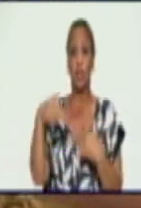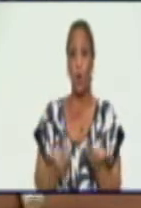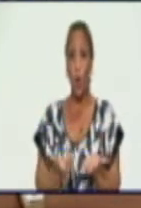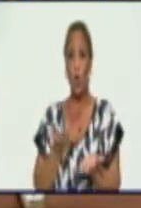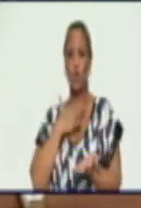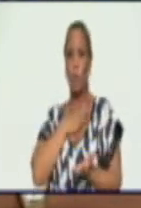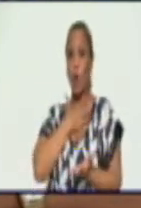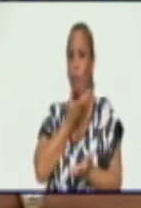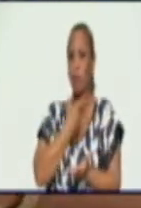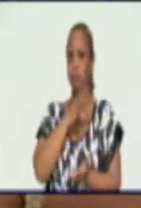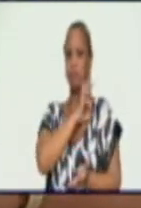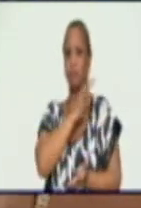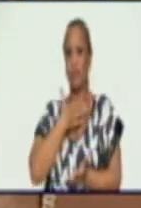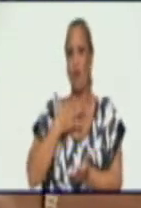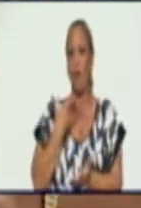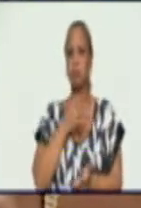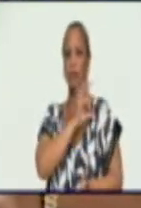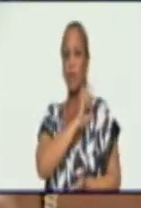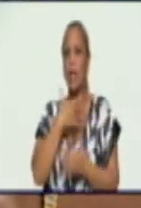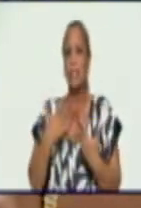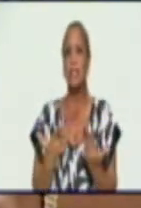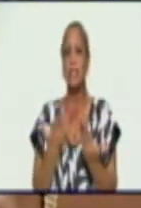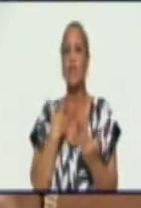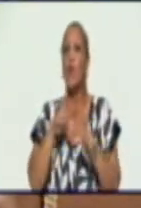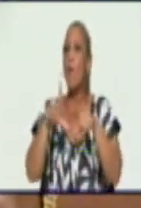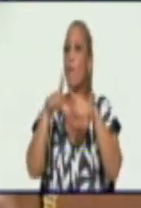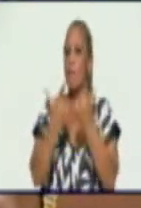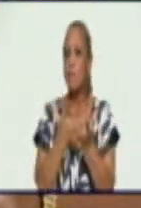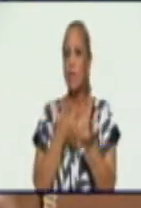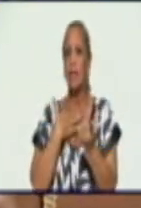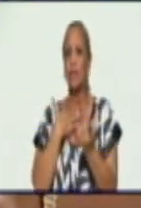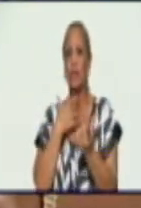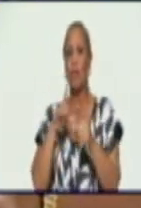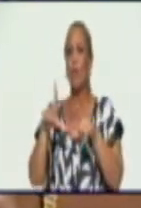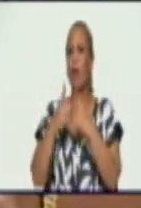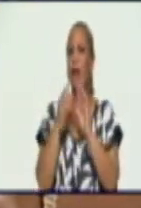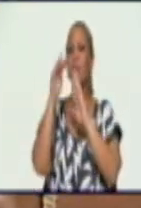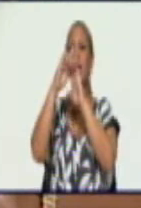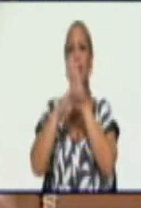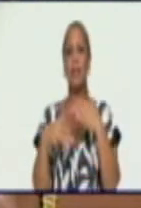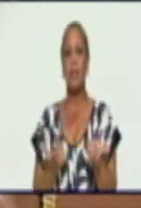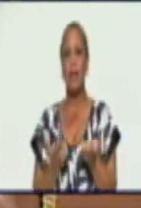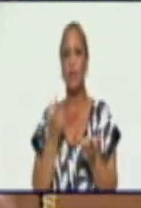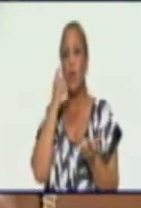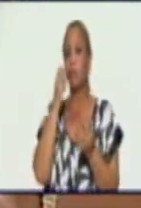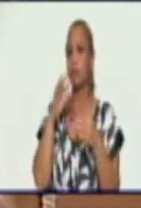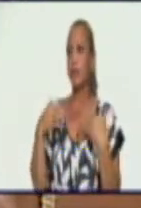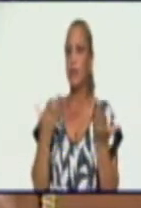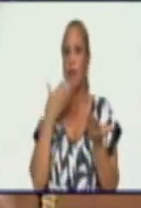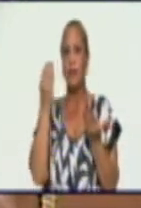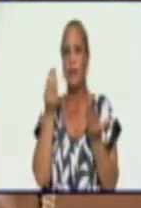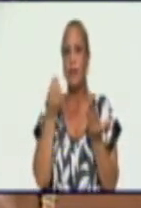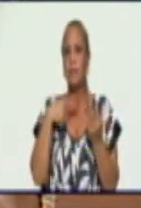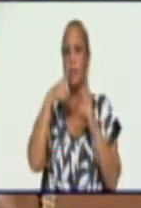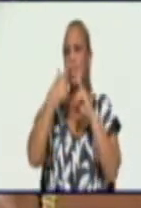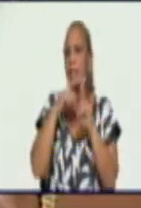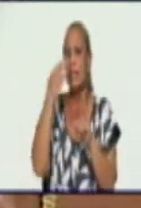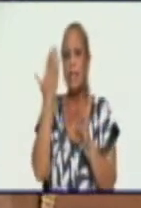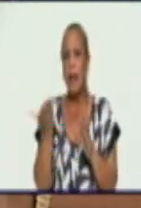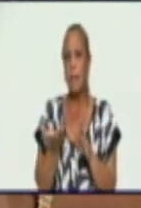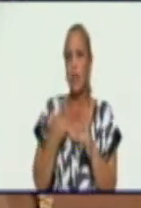policía no podemos acudir a cumplir una medida estoy distraído violando una de las medidas y rápido entonces